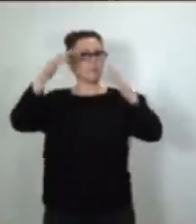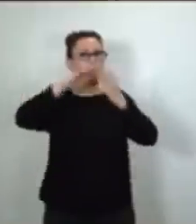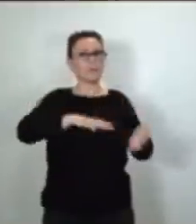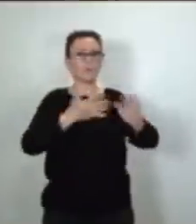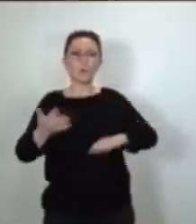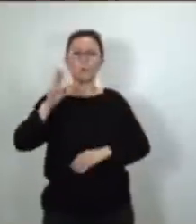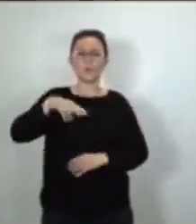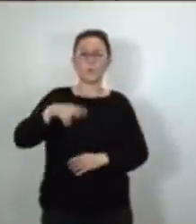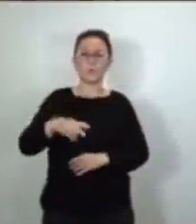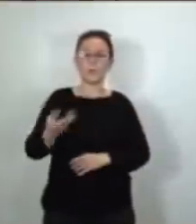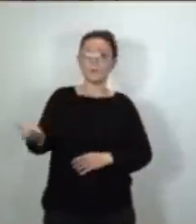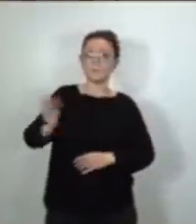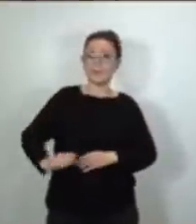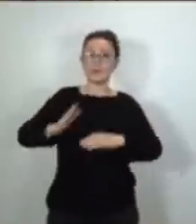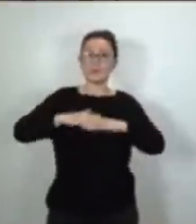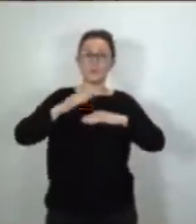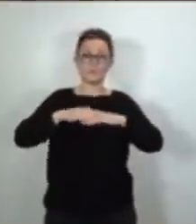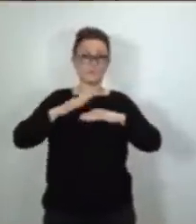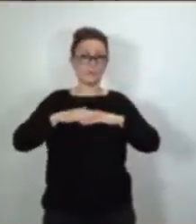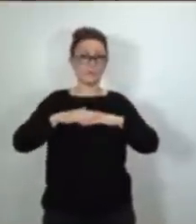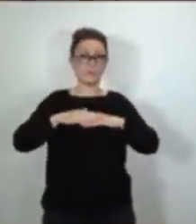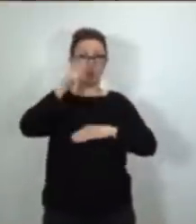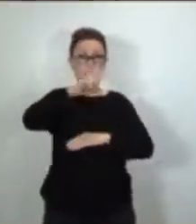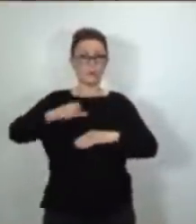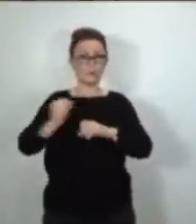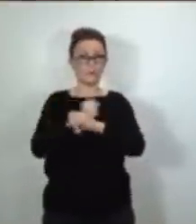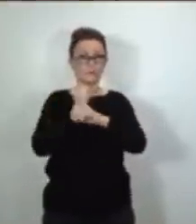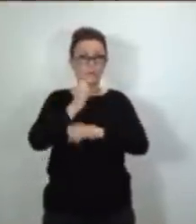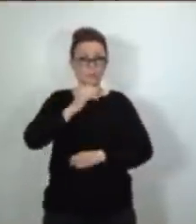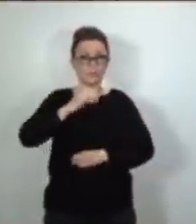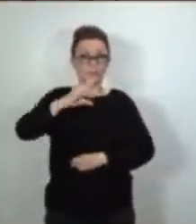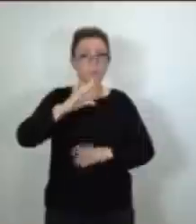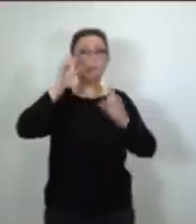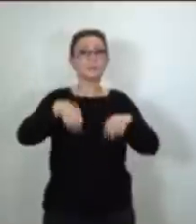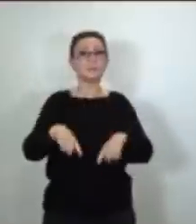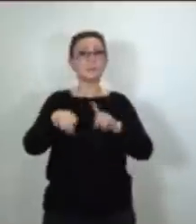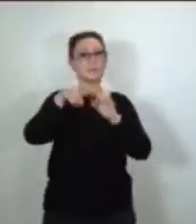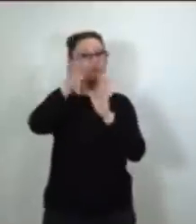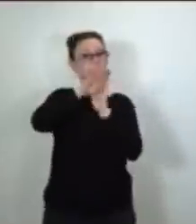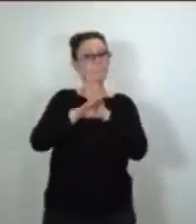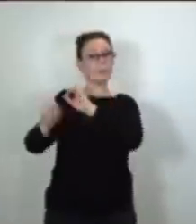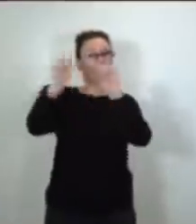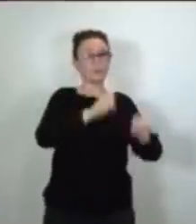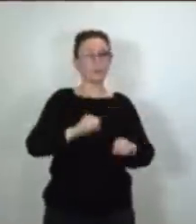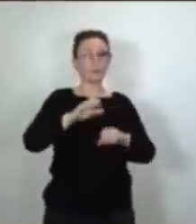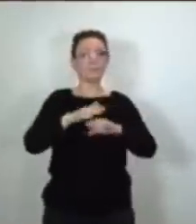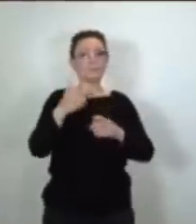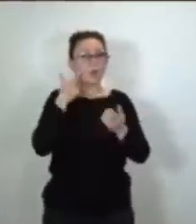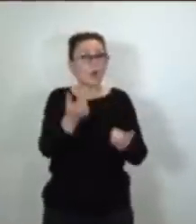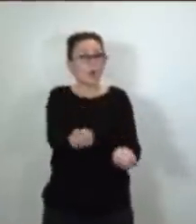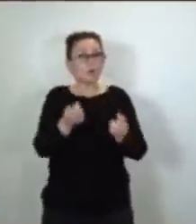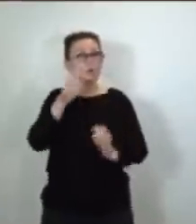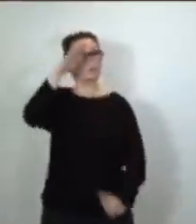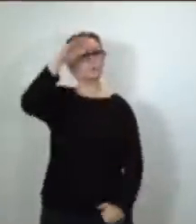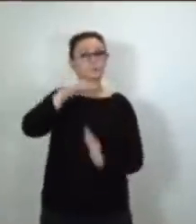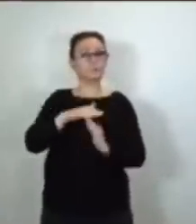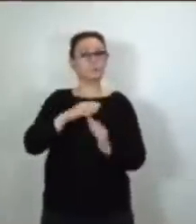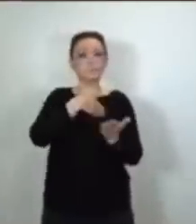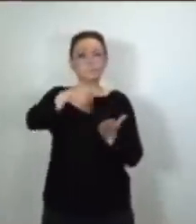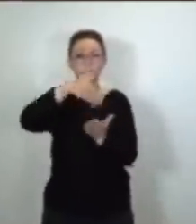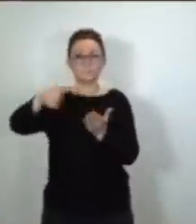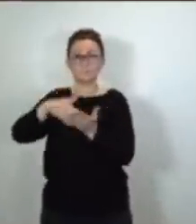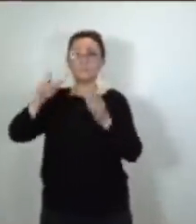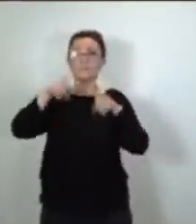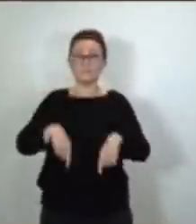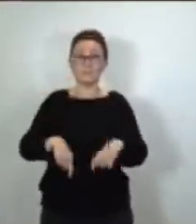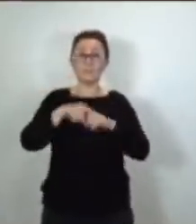La subida del salario mínimo interprofesional, la construcción de un escudo social que ha frenado los desahucios y evitado los cortes de suministros en lo